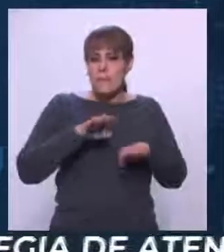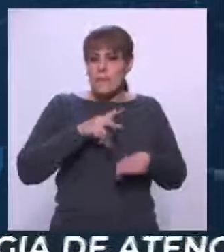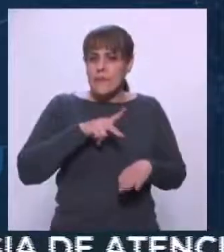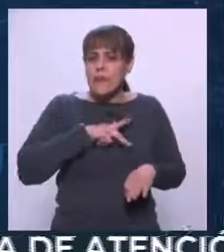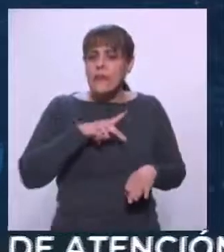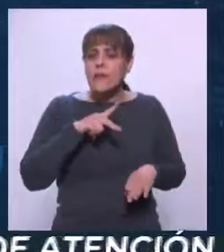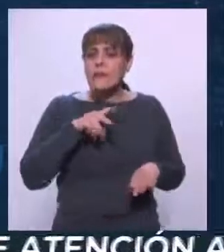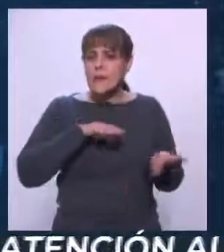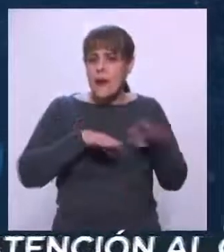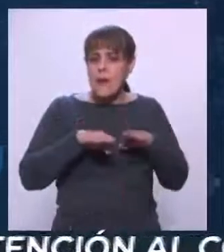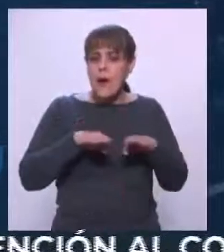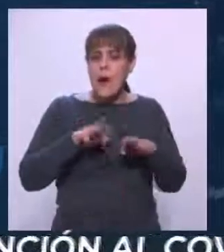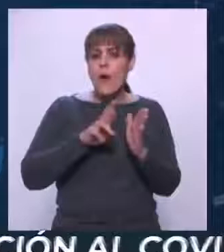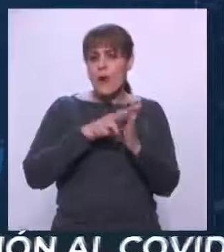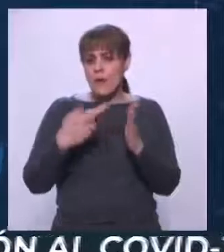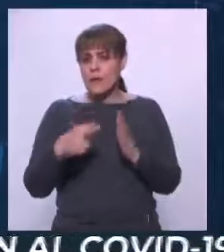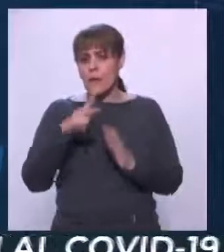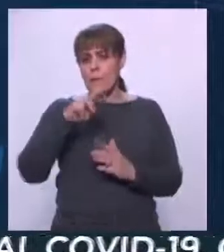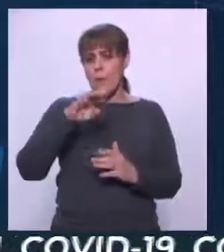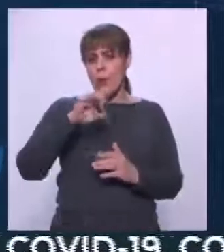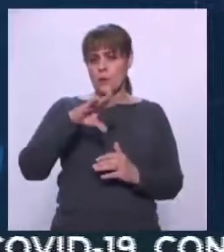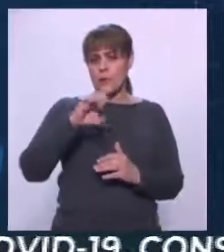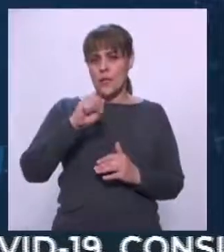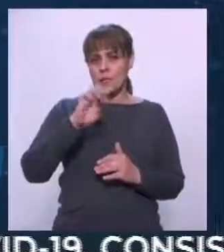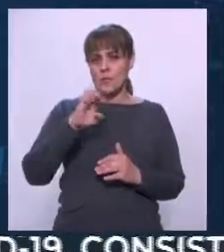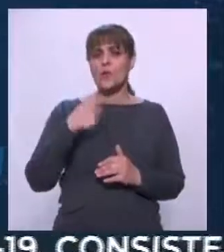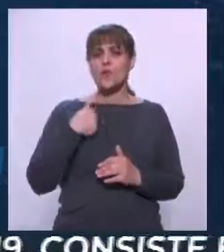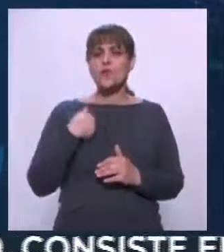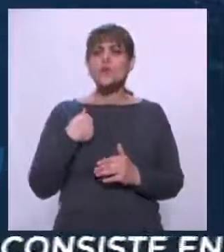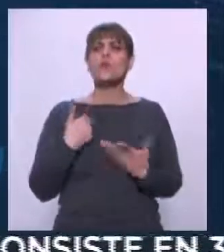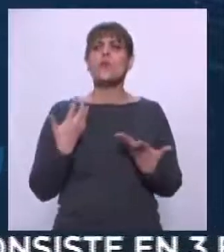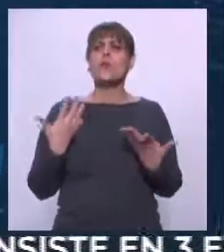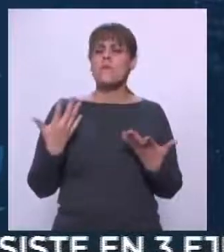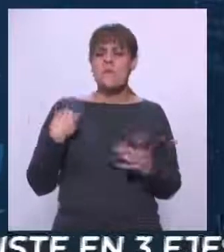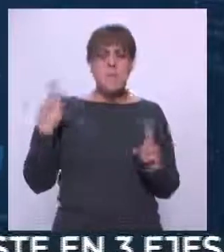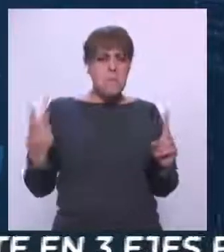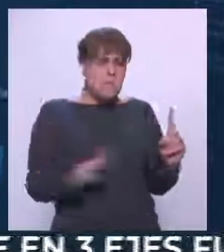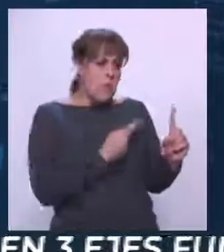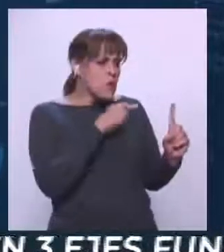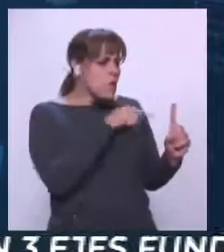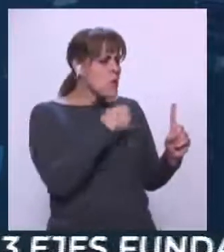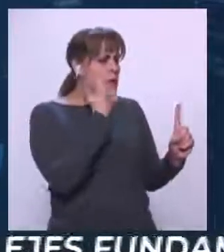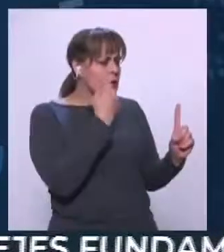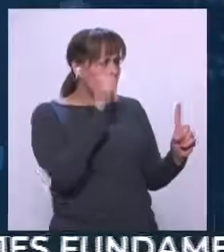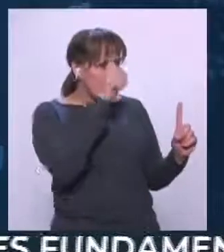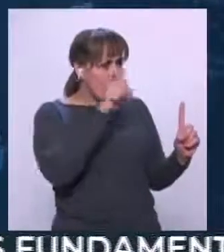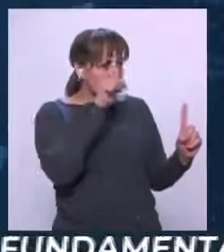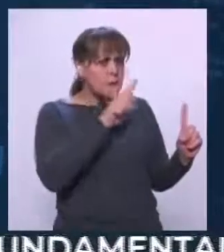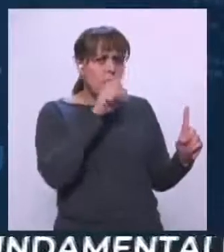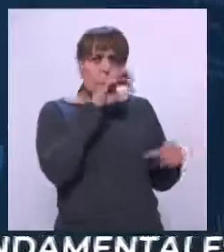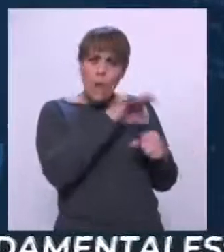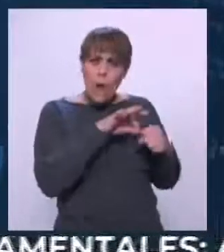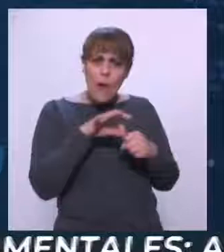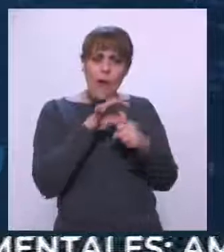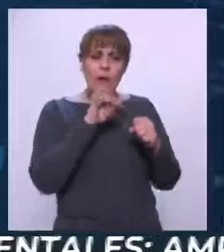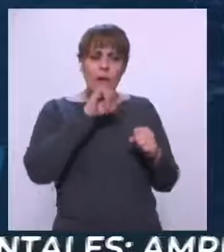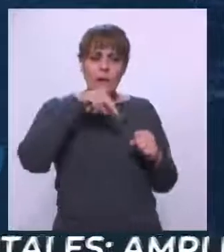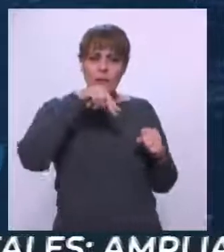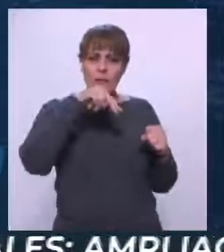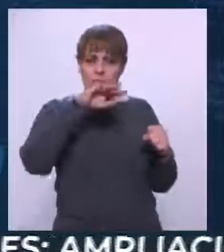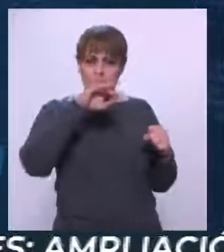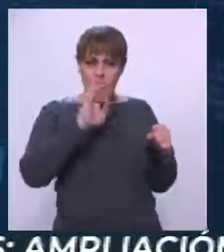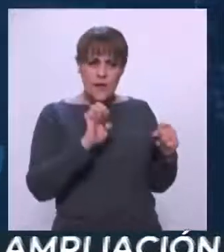la revista Proceso en aquel entonces era, bueno, ¿por qué quieres ser consejero electoral?